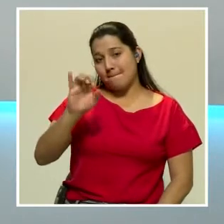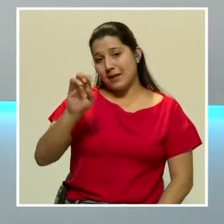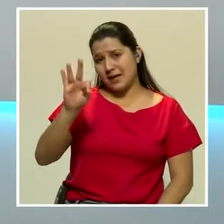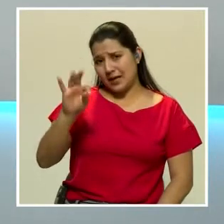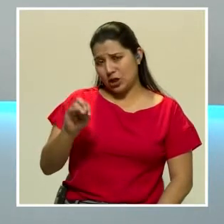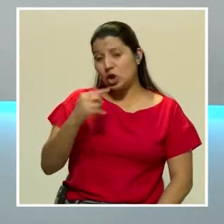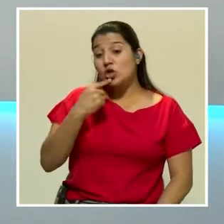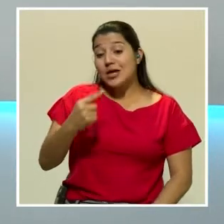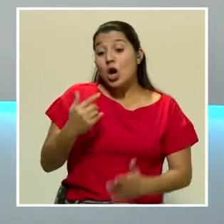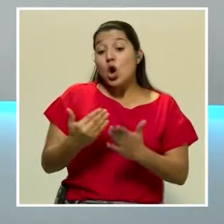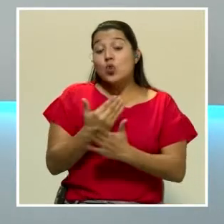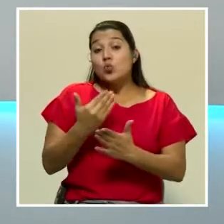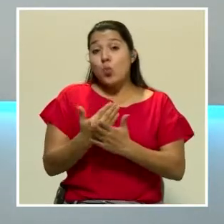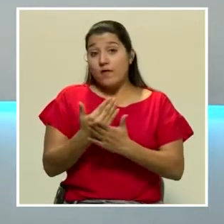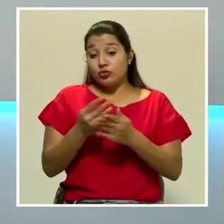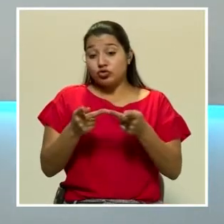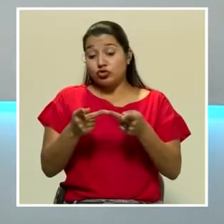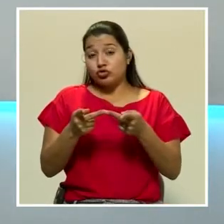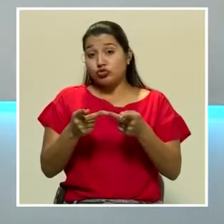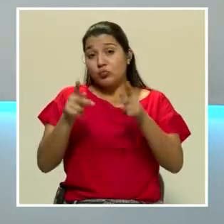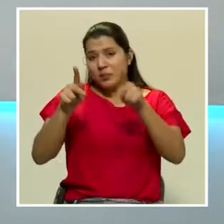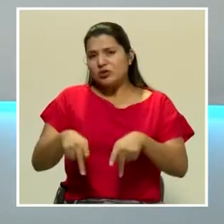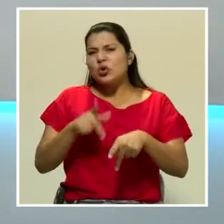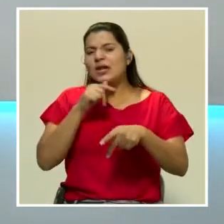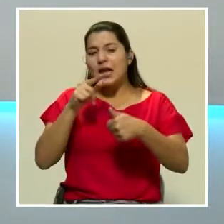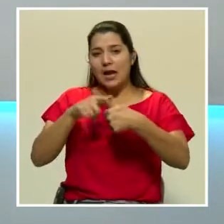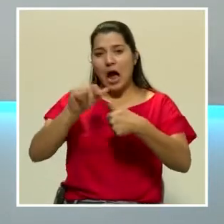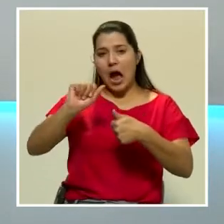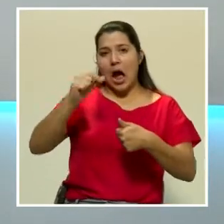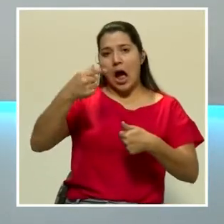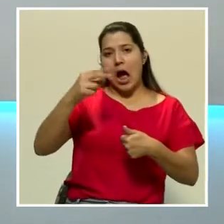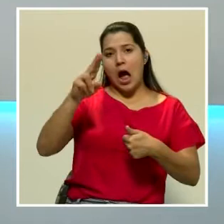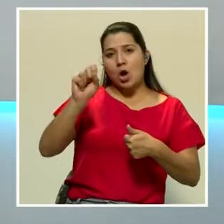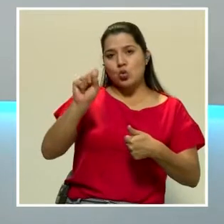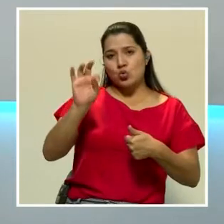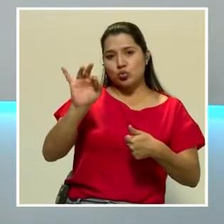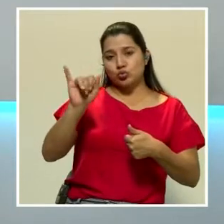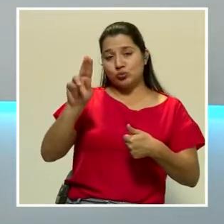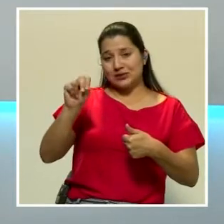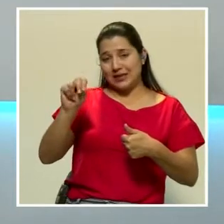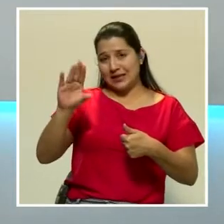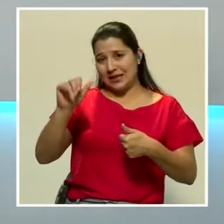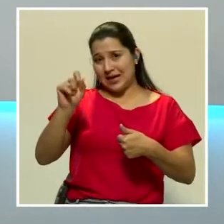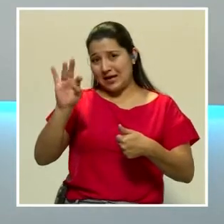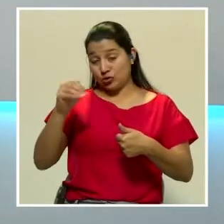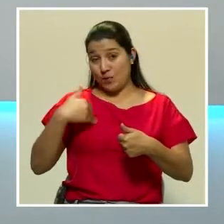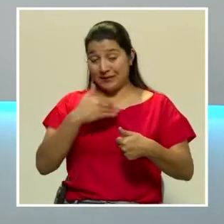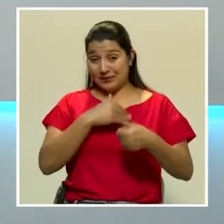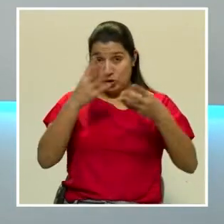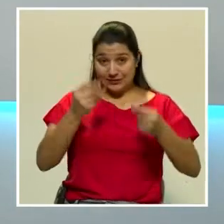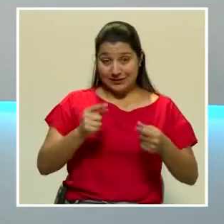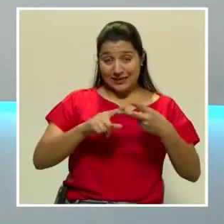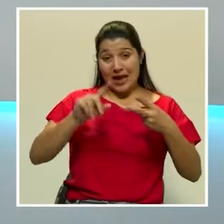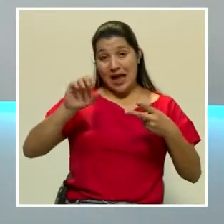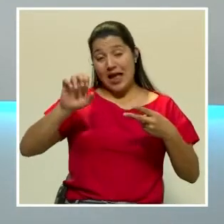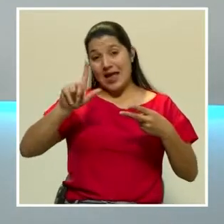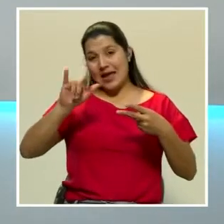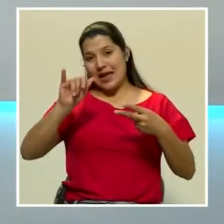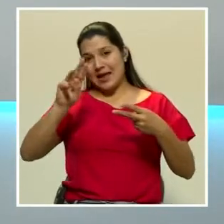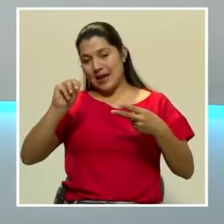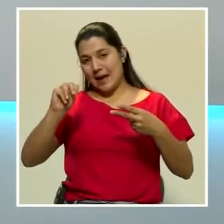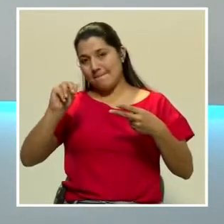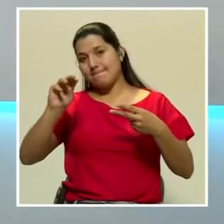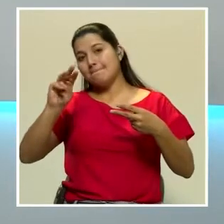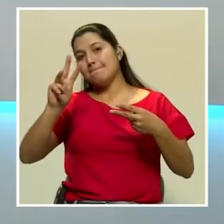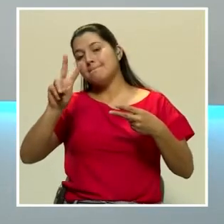serán ocupados por Agustín Castro en el caso del Ministerio de Hacienda, Elian Villegas en el